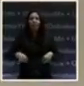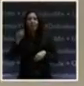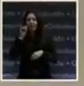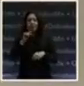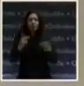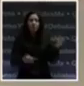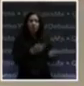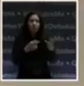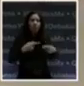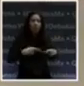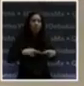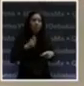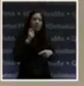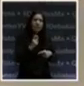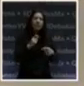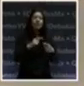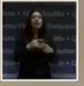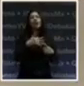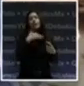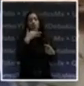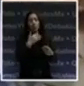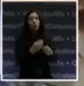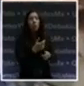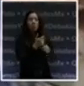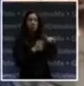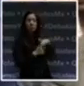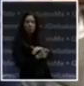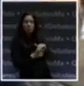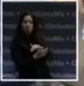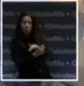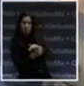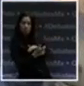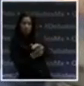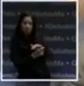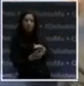la ciudadanía con actos de corrupción y pidiendo dinero. Tenemos